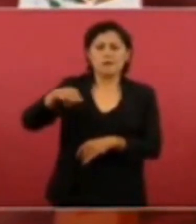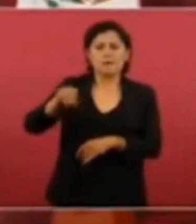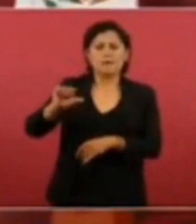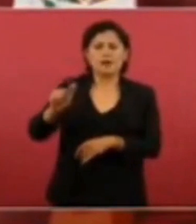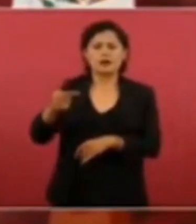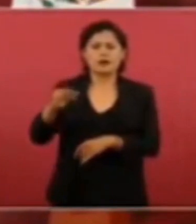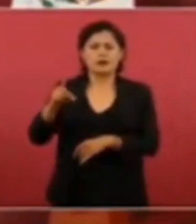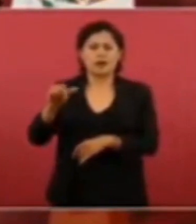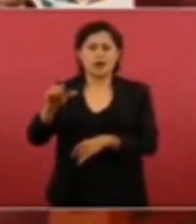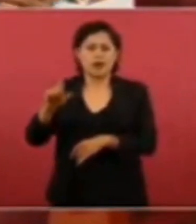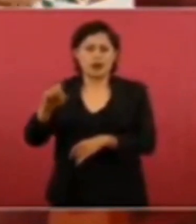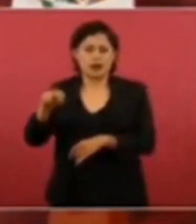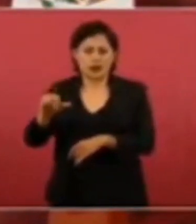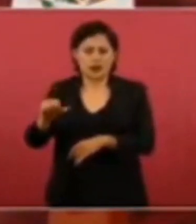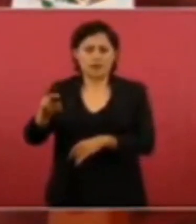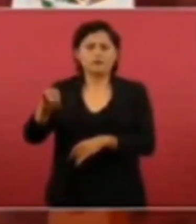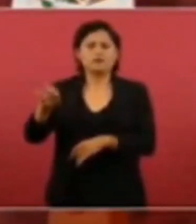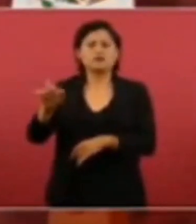Es una